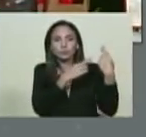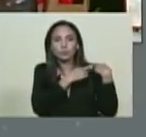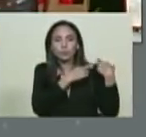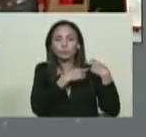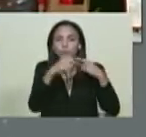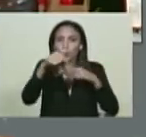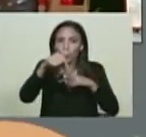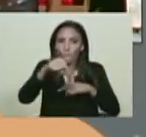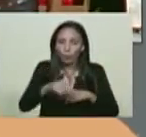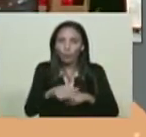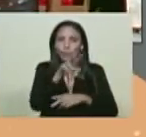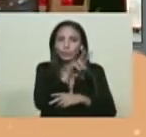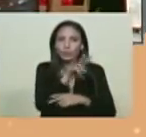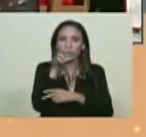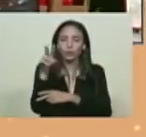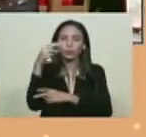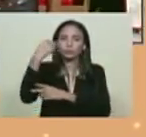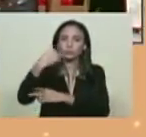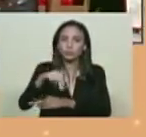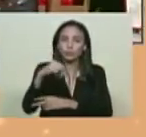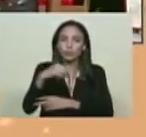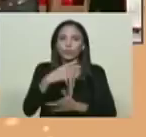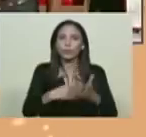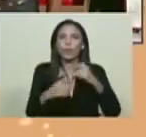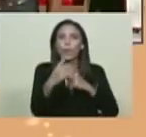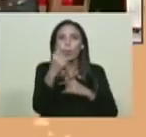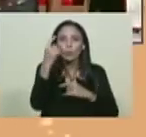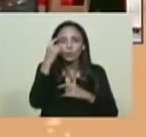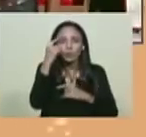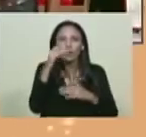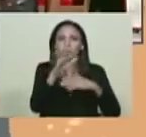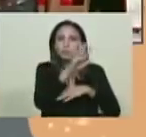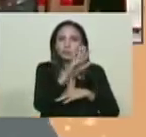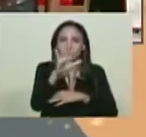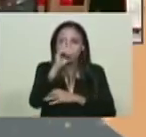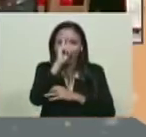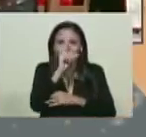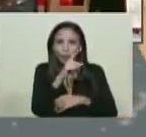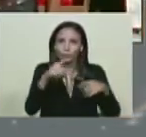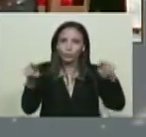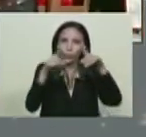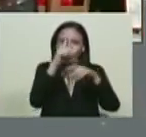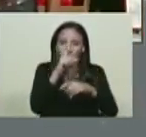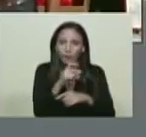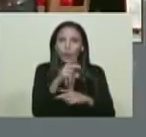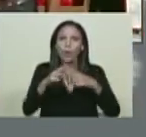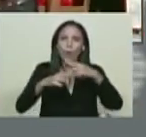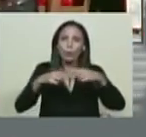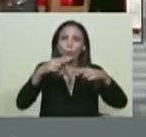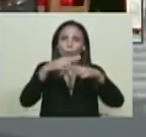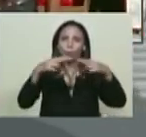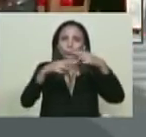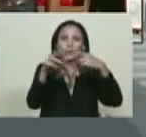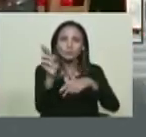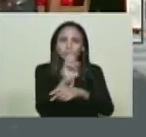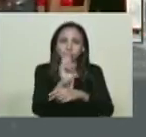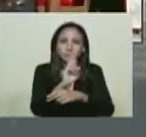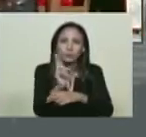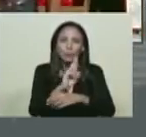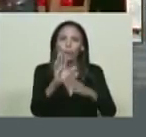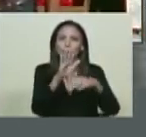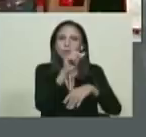hoy, 22 de noviembre, a un día de cumplir 55 años, a construir en tiempo récord